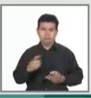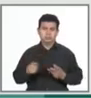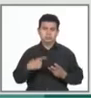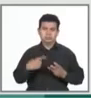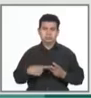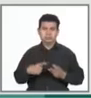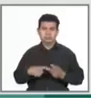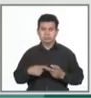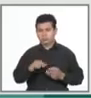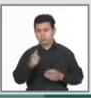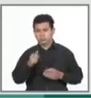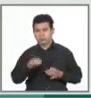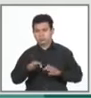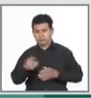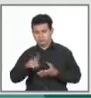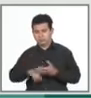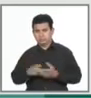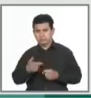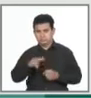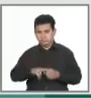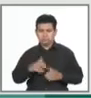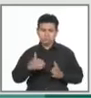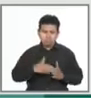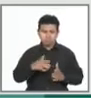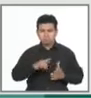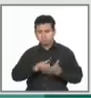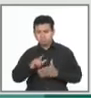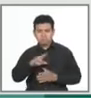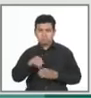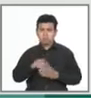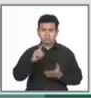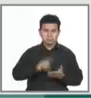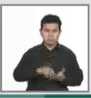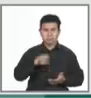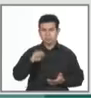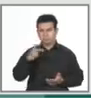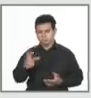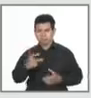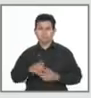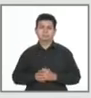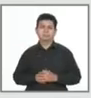y otro personal de salud a fin mil 68